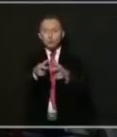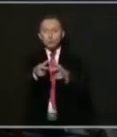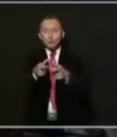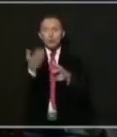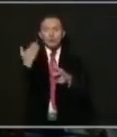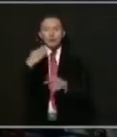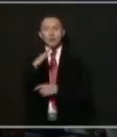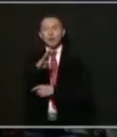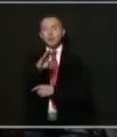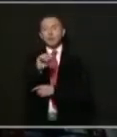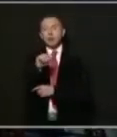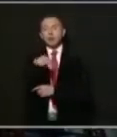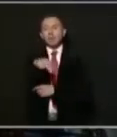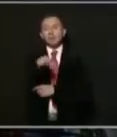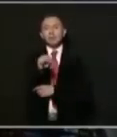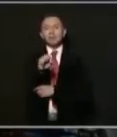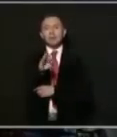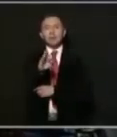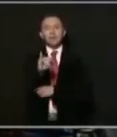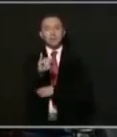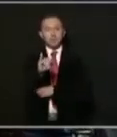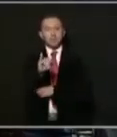Bansefin.